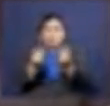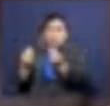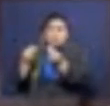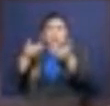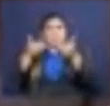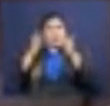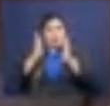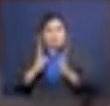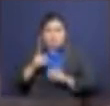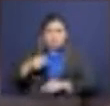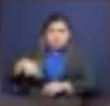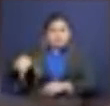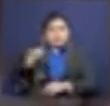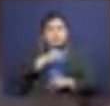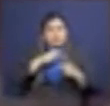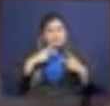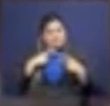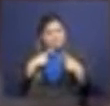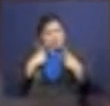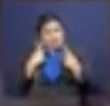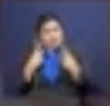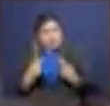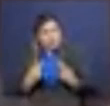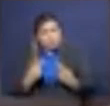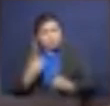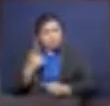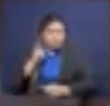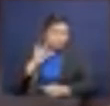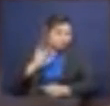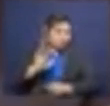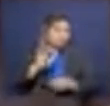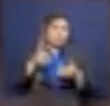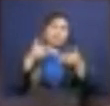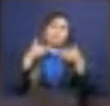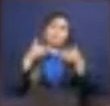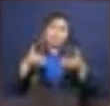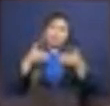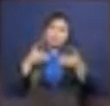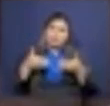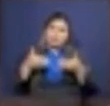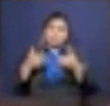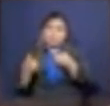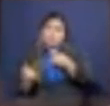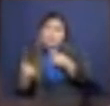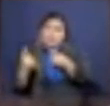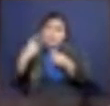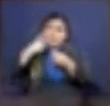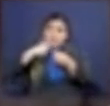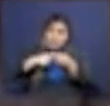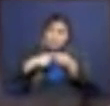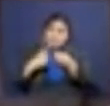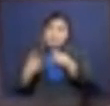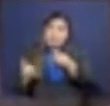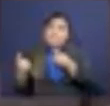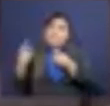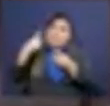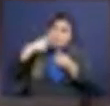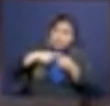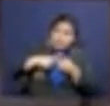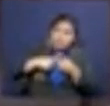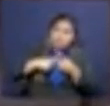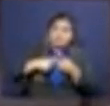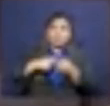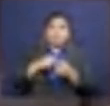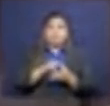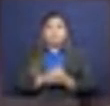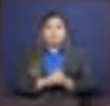valor y amor a la patria han participado y participan